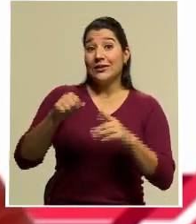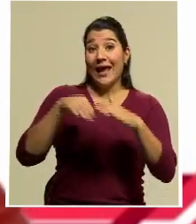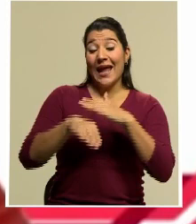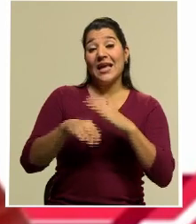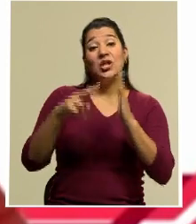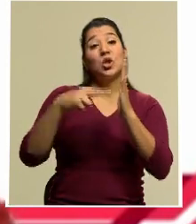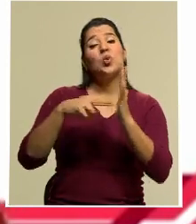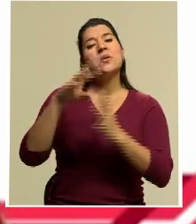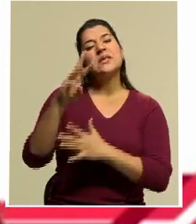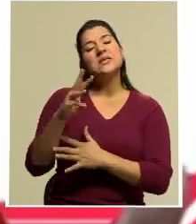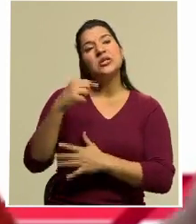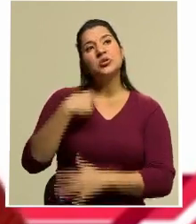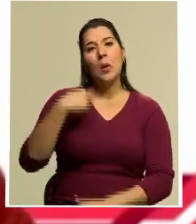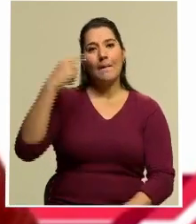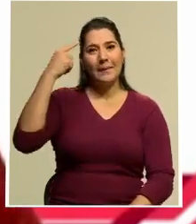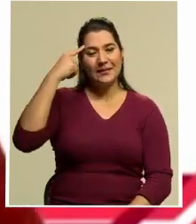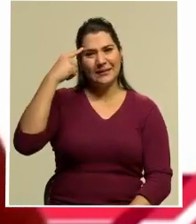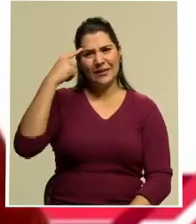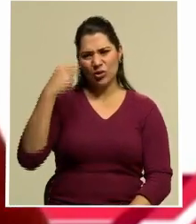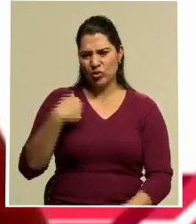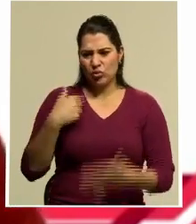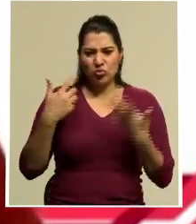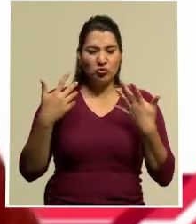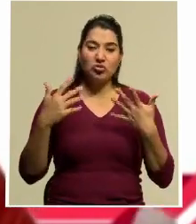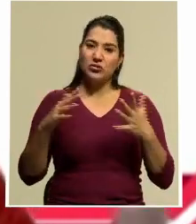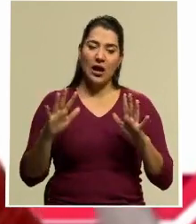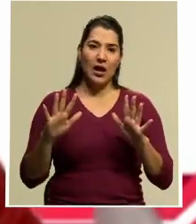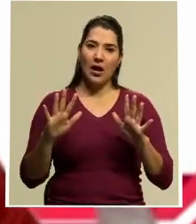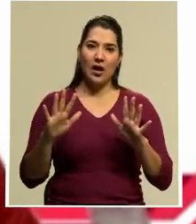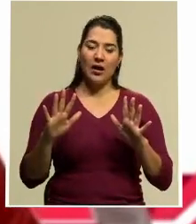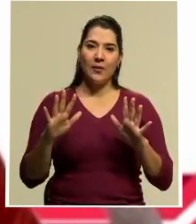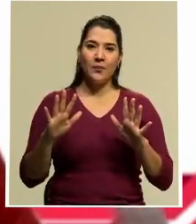dije de alguna forma, yo ya entregué una